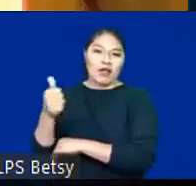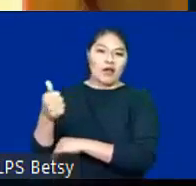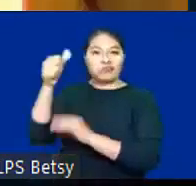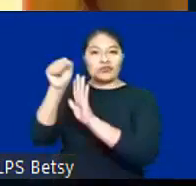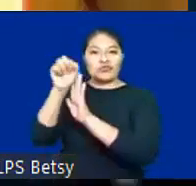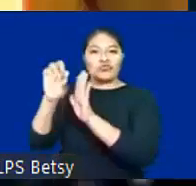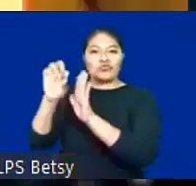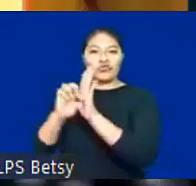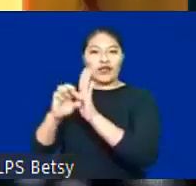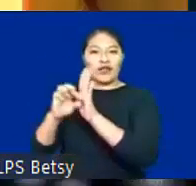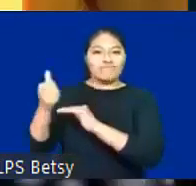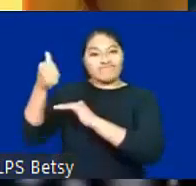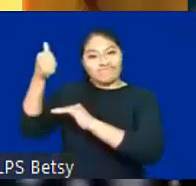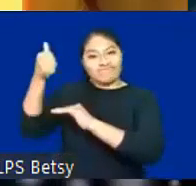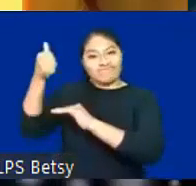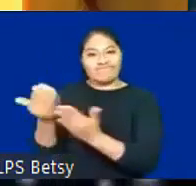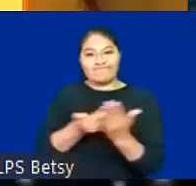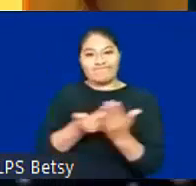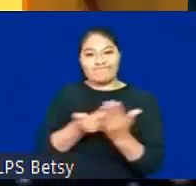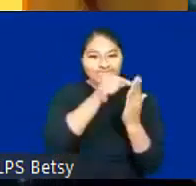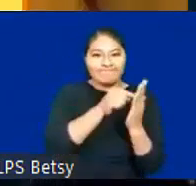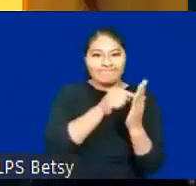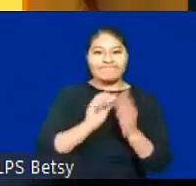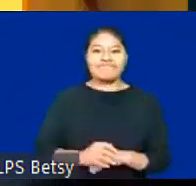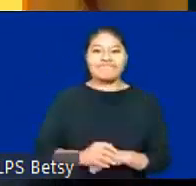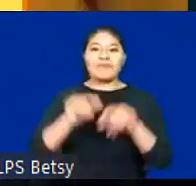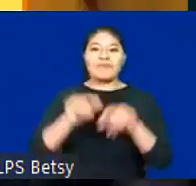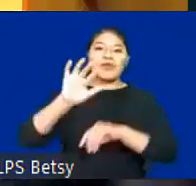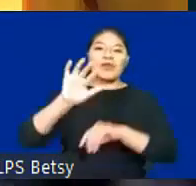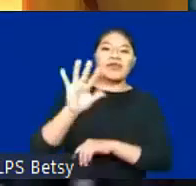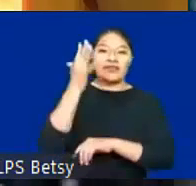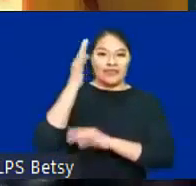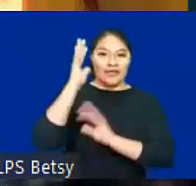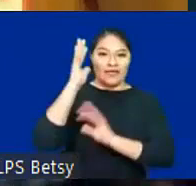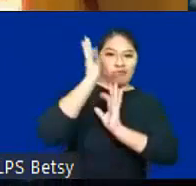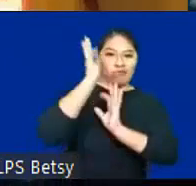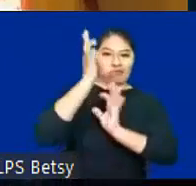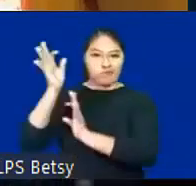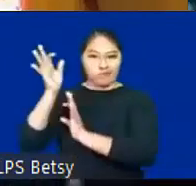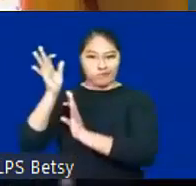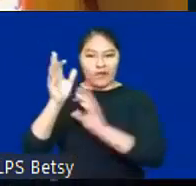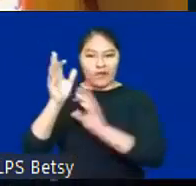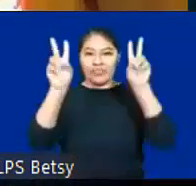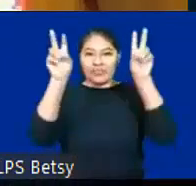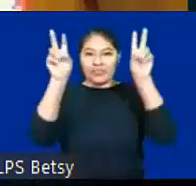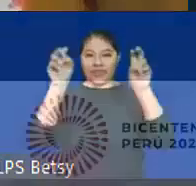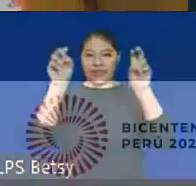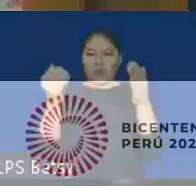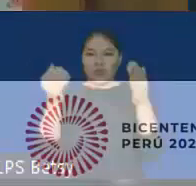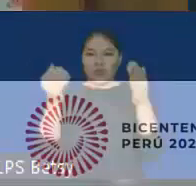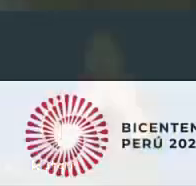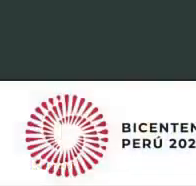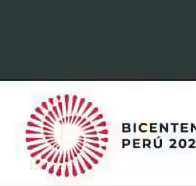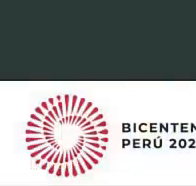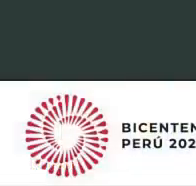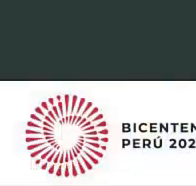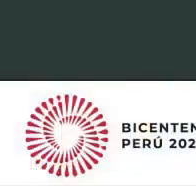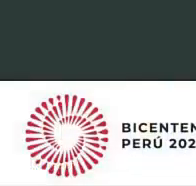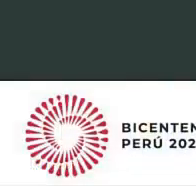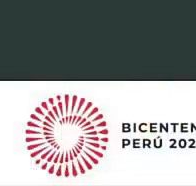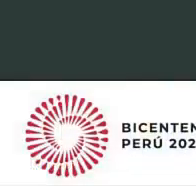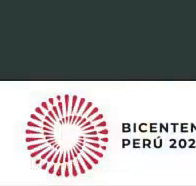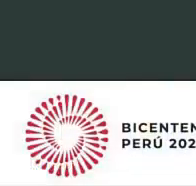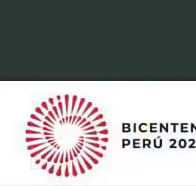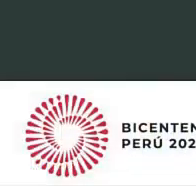continuación, presentamos la quinta conferencia titulada Innovación e Implementación de Gobierno Digital en